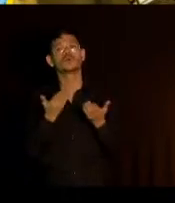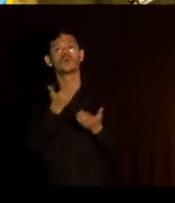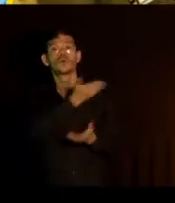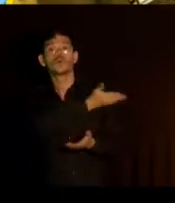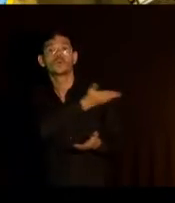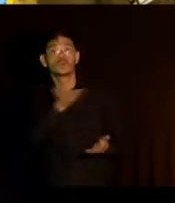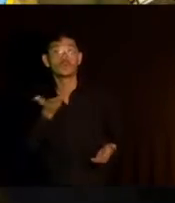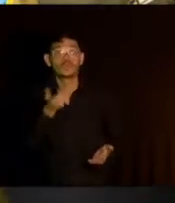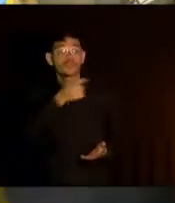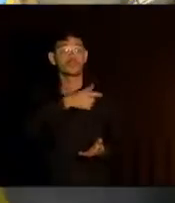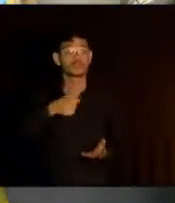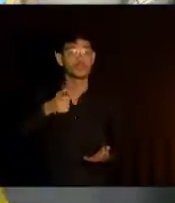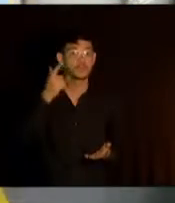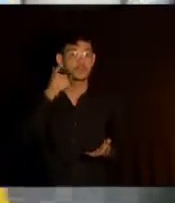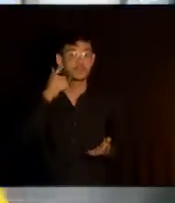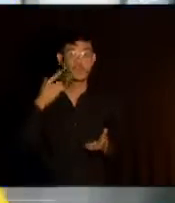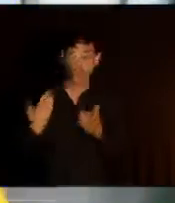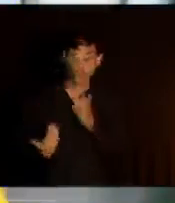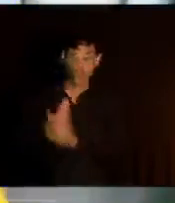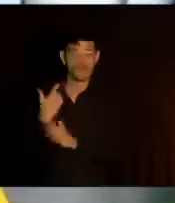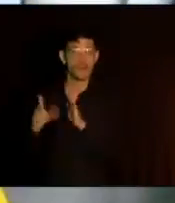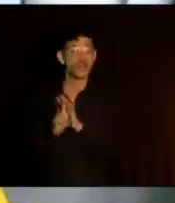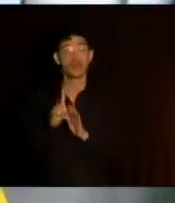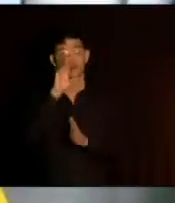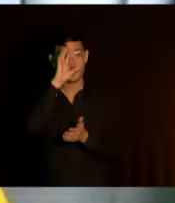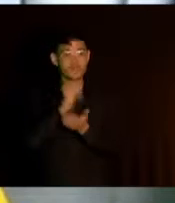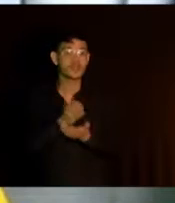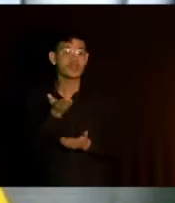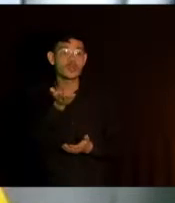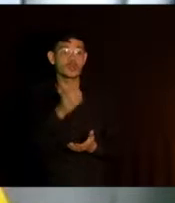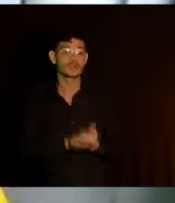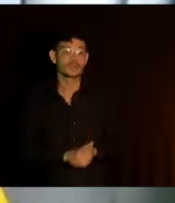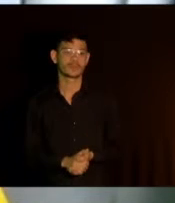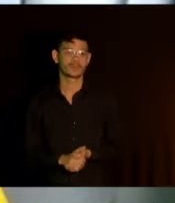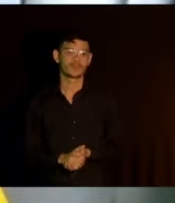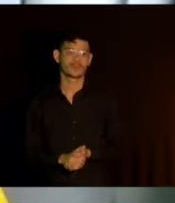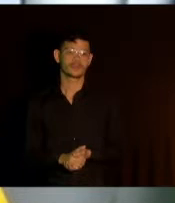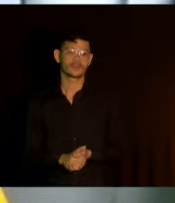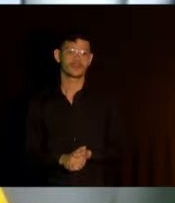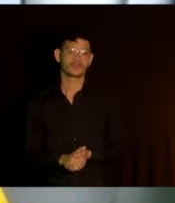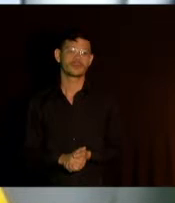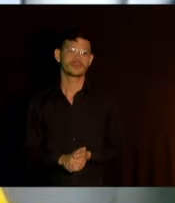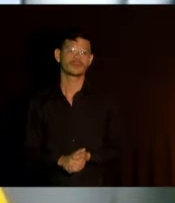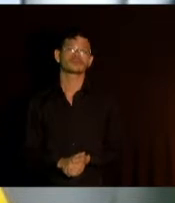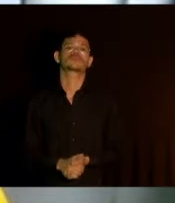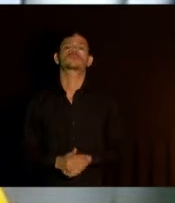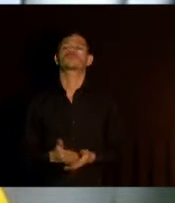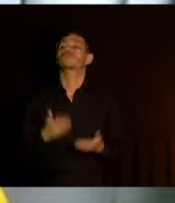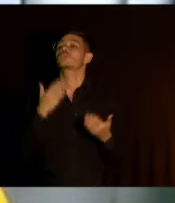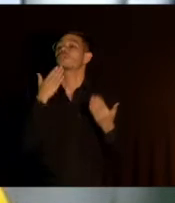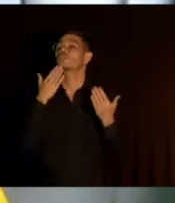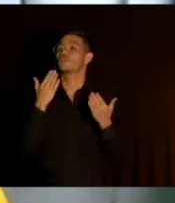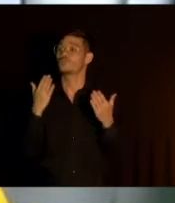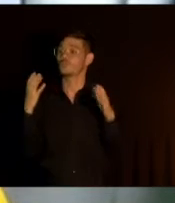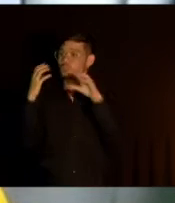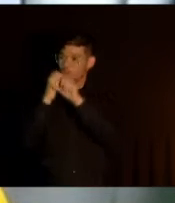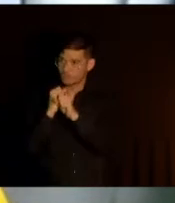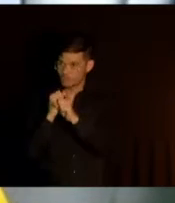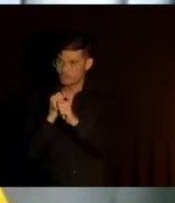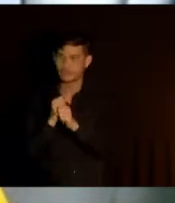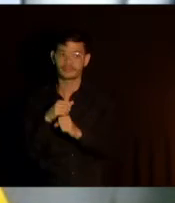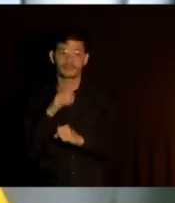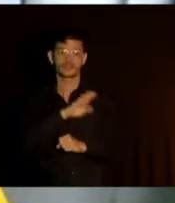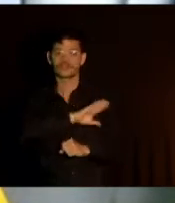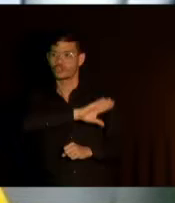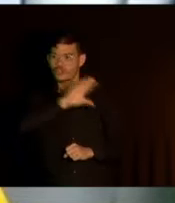atletas esta nueva ley del deporte paralímpico? Bueno, buenas noches, Eddie, a todos los